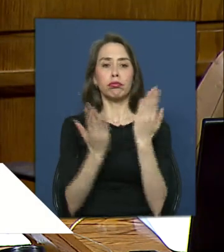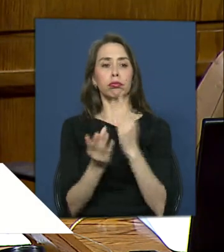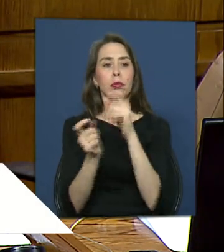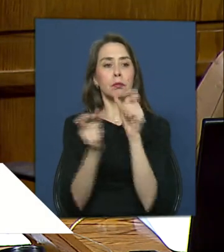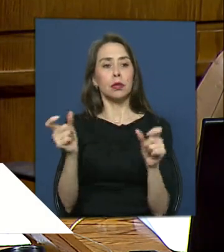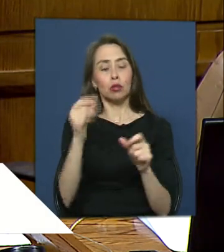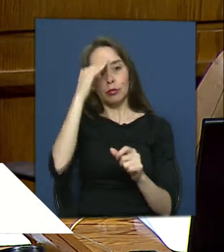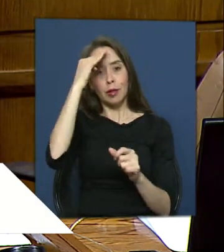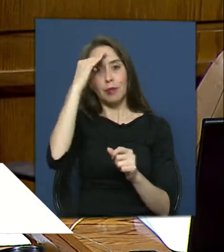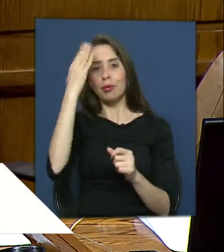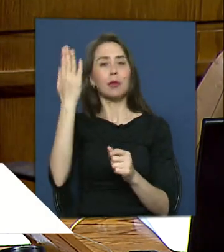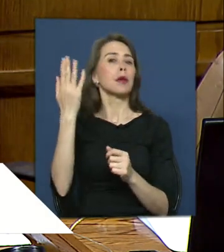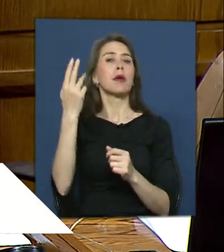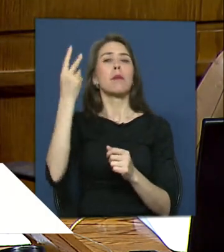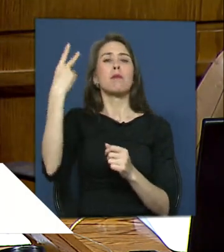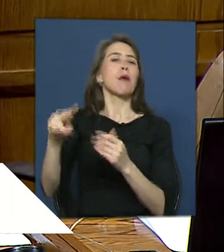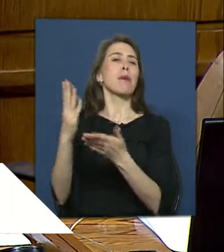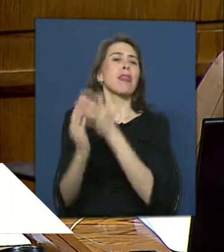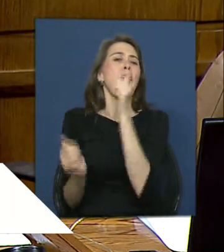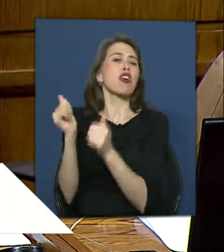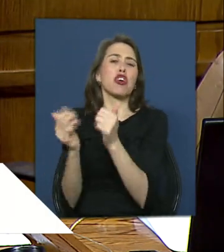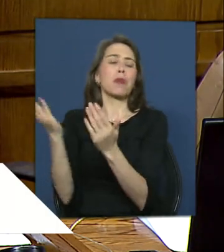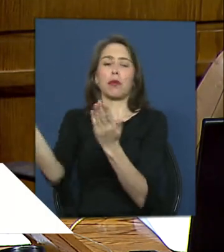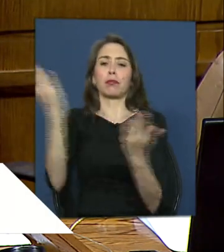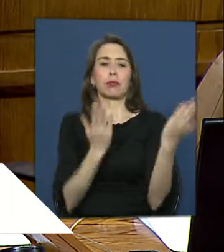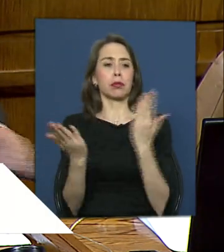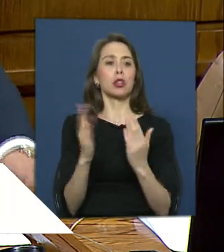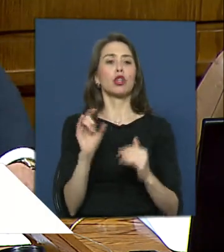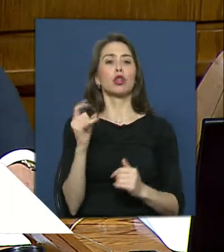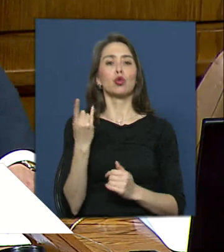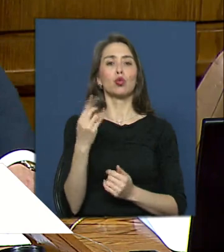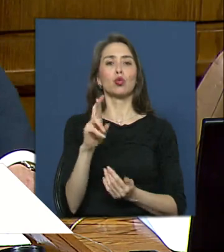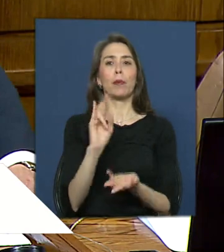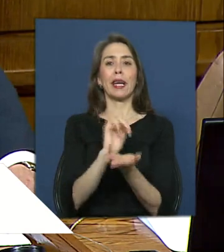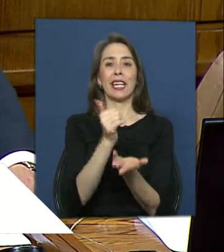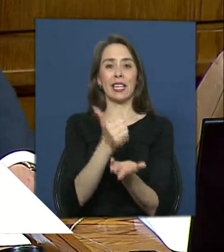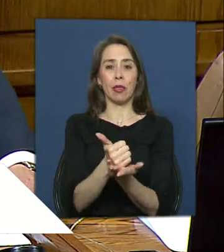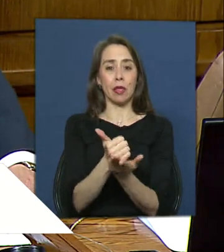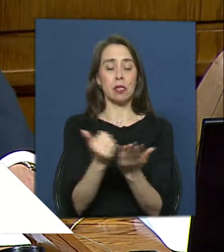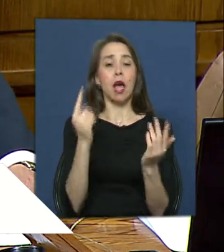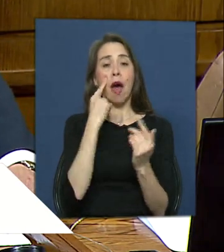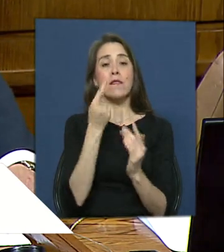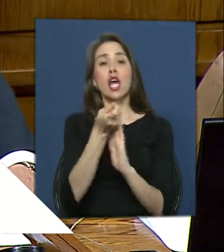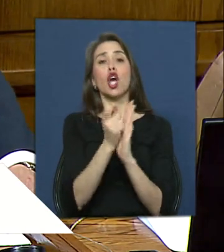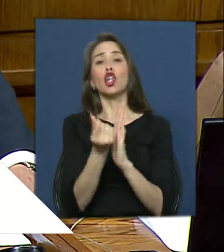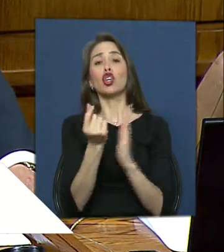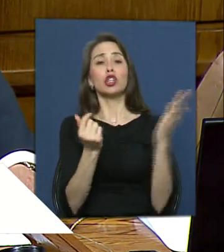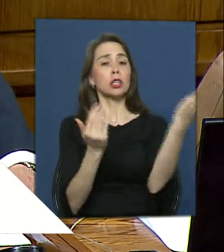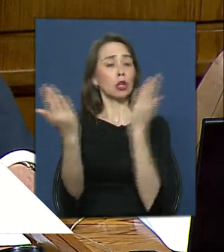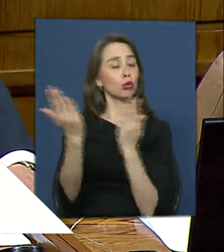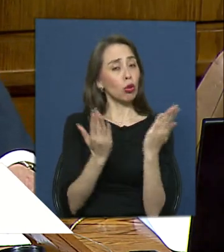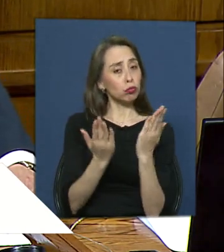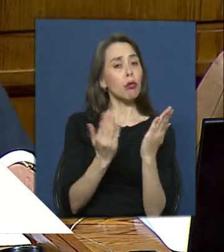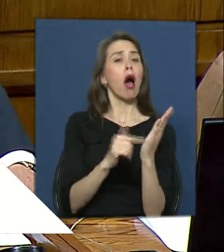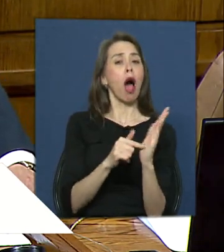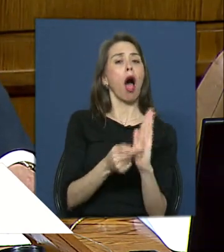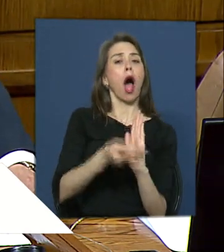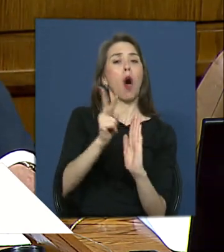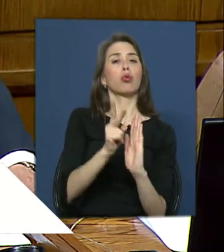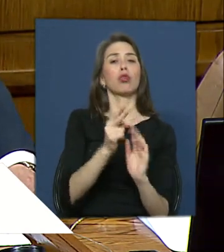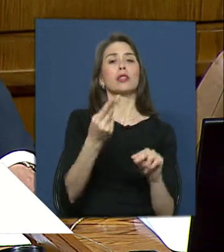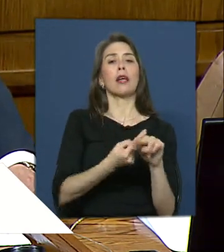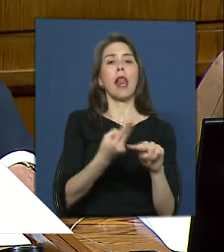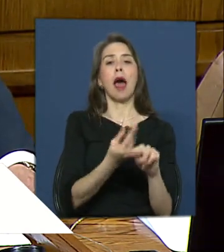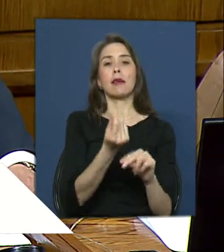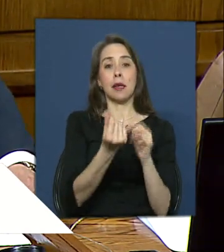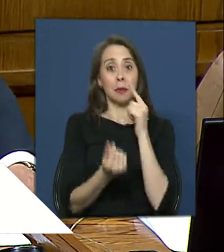autorizada, calificada, y la subsecretaría, además, perdón, la superintendencia autoriza. Yo creo, entonces,